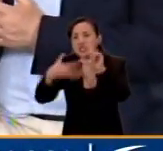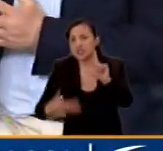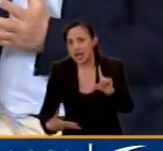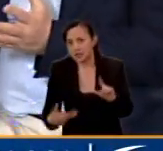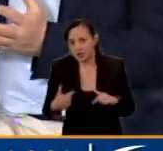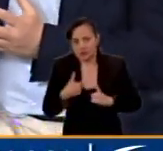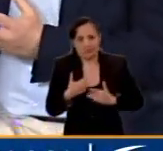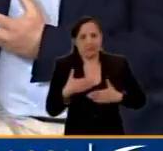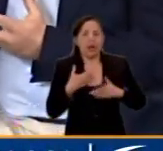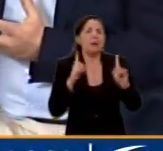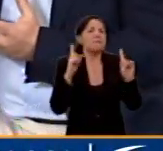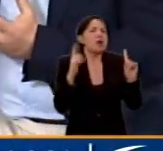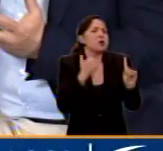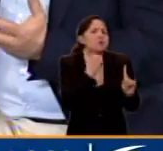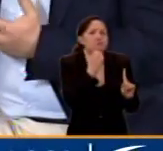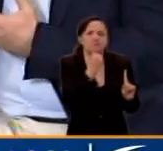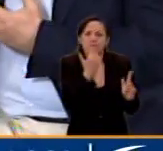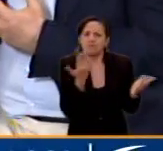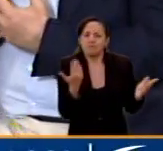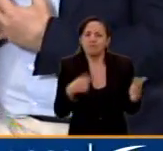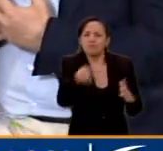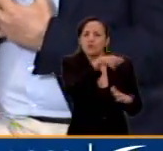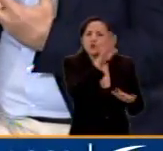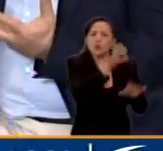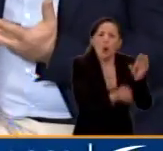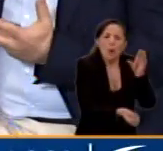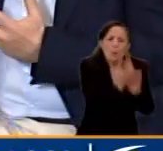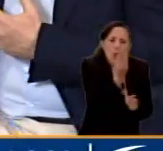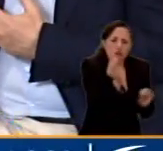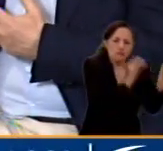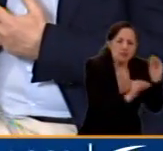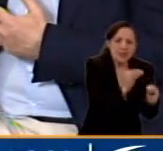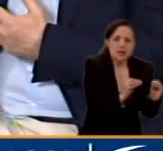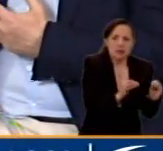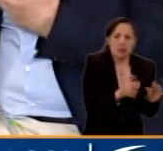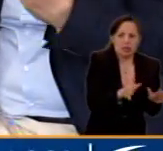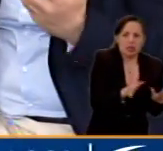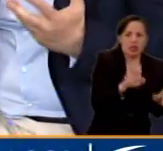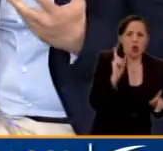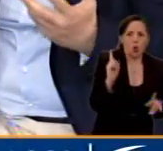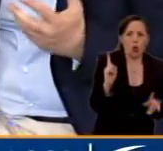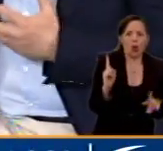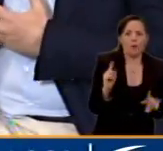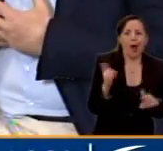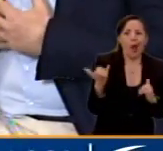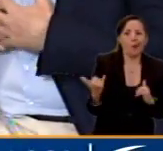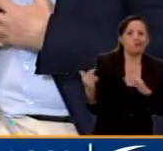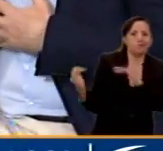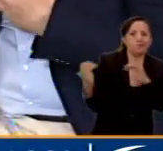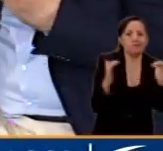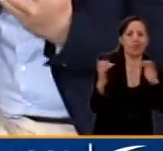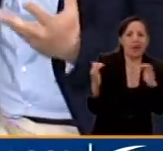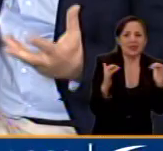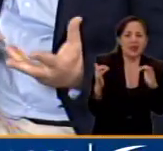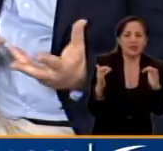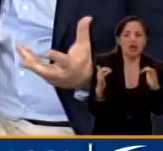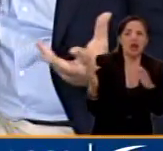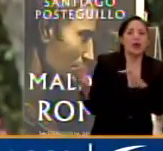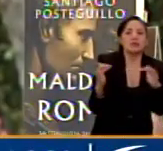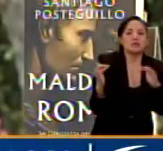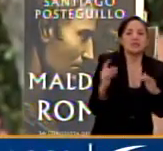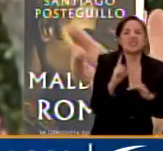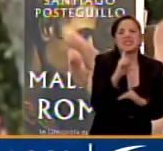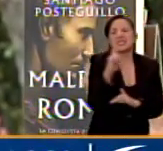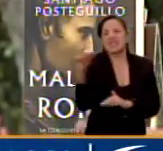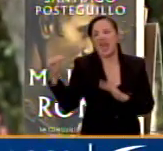Pero no sé por qué los productores se ponen nerviosos cuando hay una batalla y en la batalla hay 100.000 legionarios por un lado